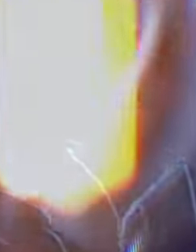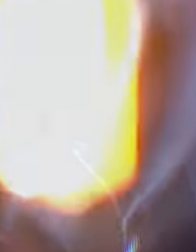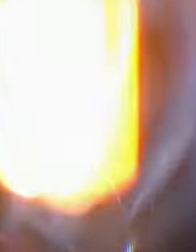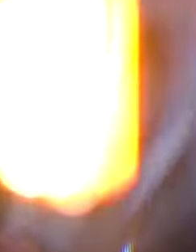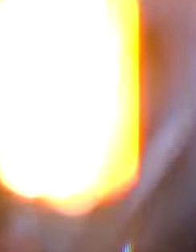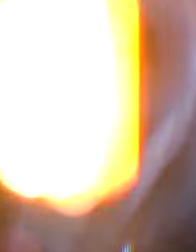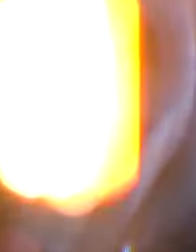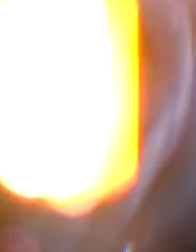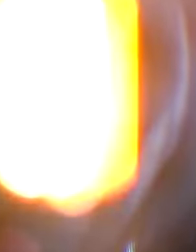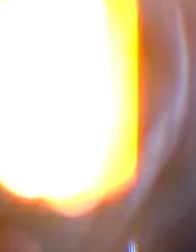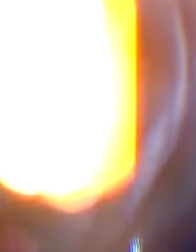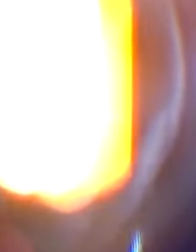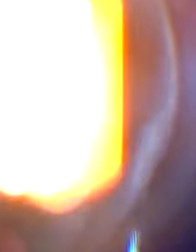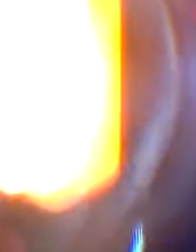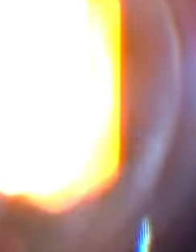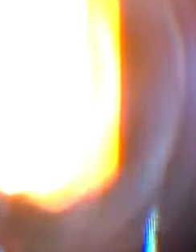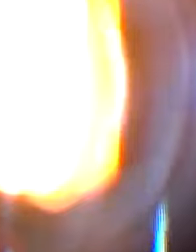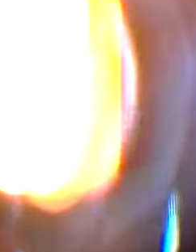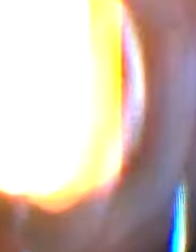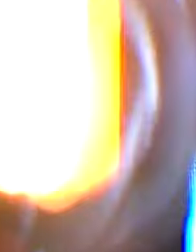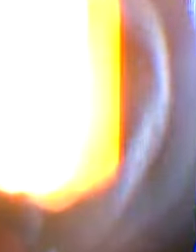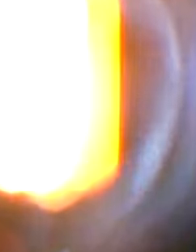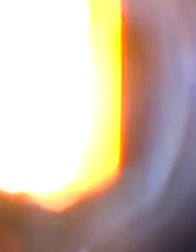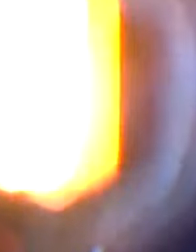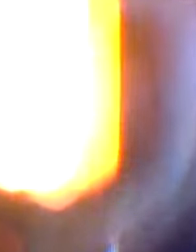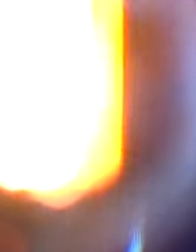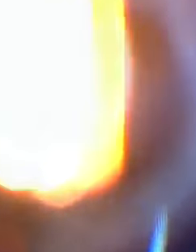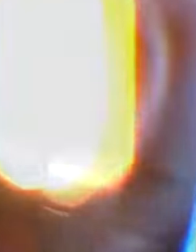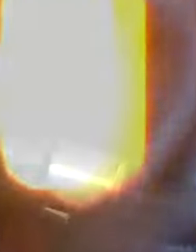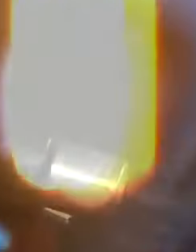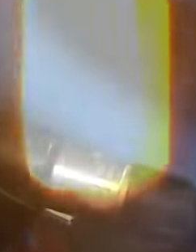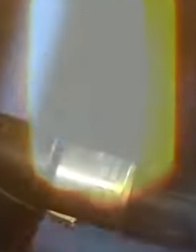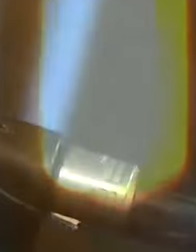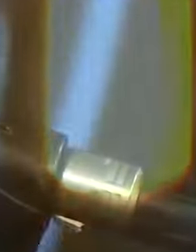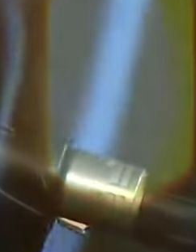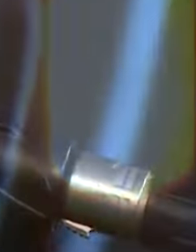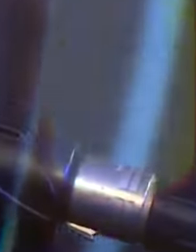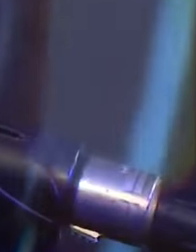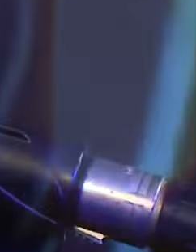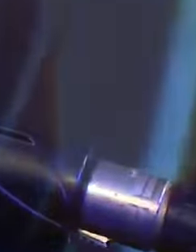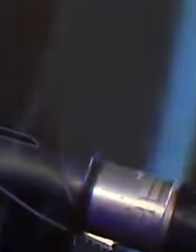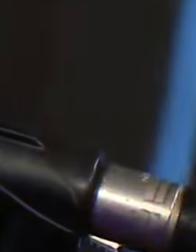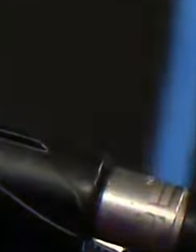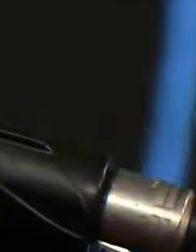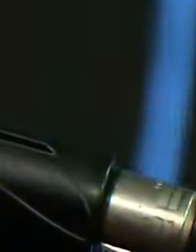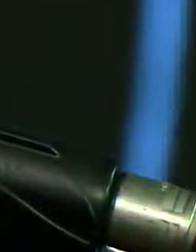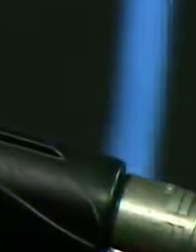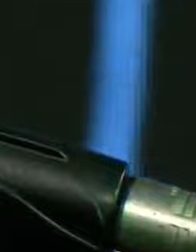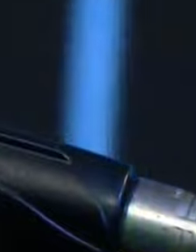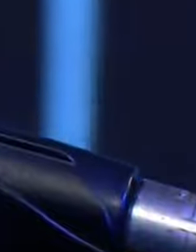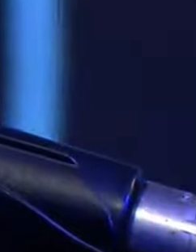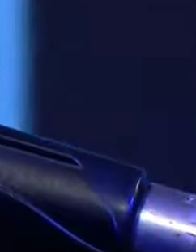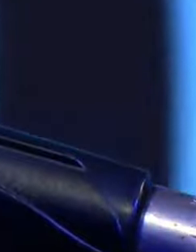suelo. Y no quiero que pienses que estoy triste. Y no